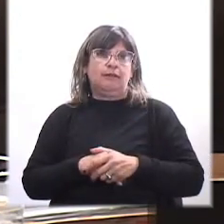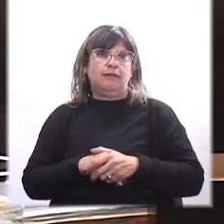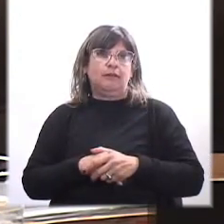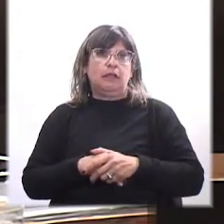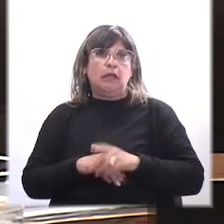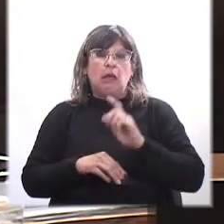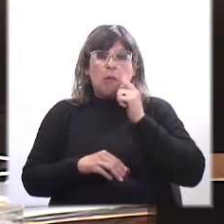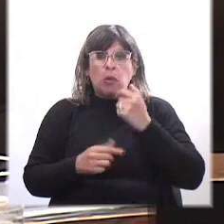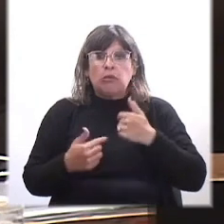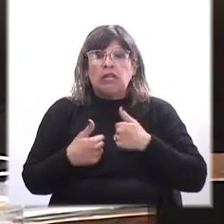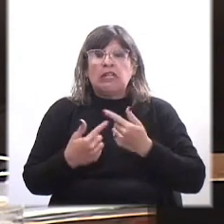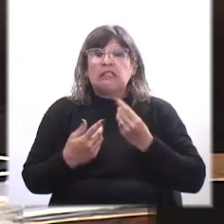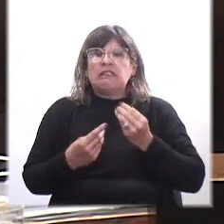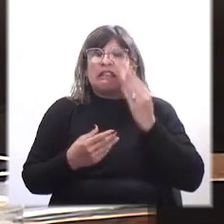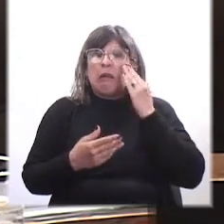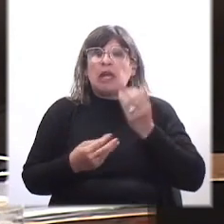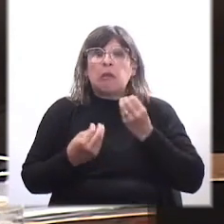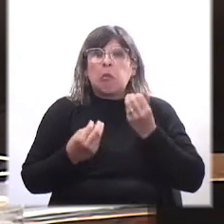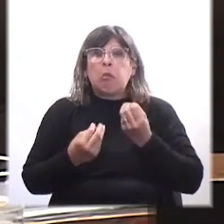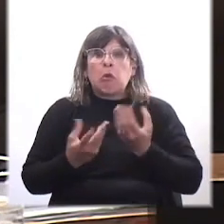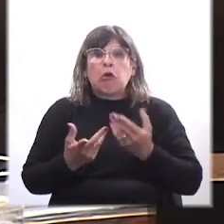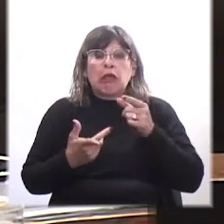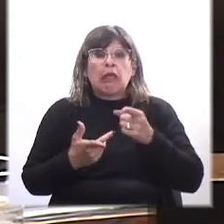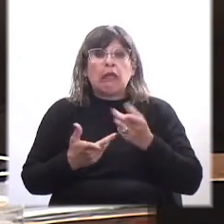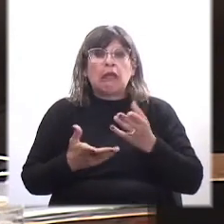Me gustaría saber qué criterio tomó